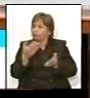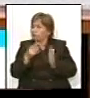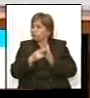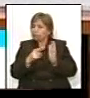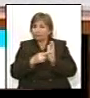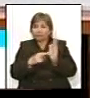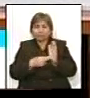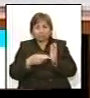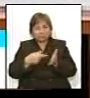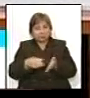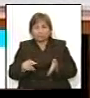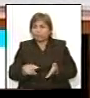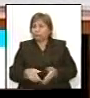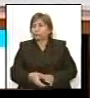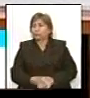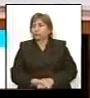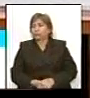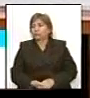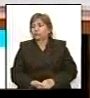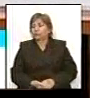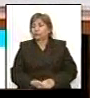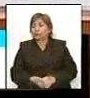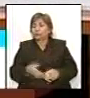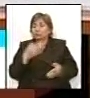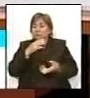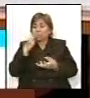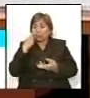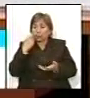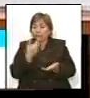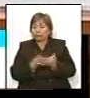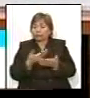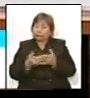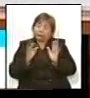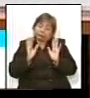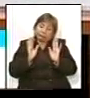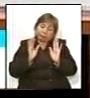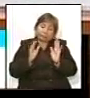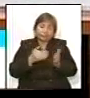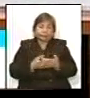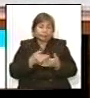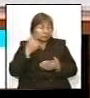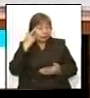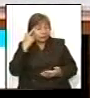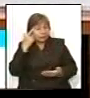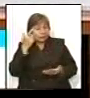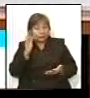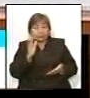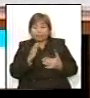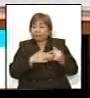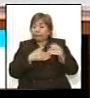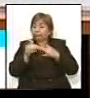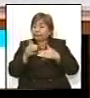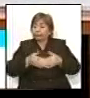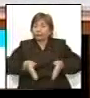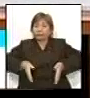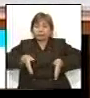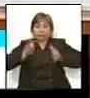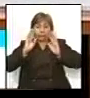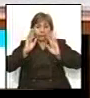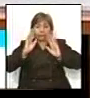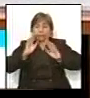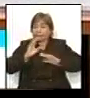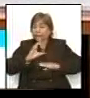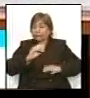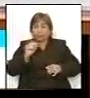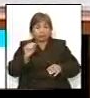tú mandas en línea. Luego puedes hacer una verificación. Si cae, imagínate, en China, hasta para construir un edificio de 100 pisos, o sea, te